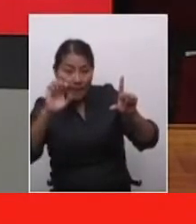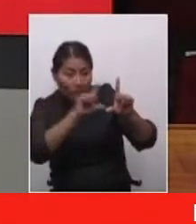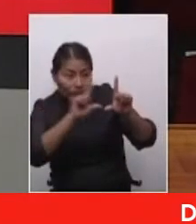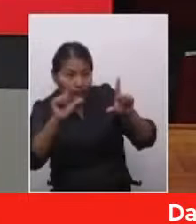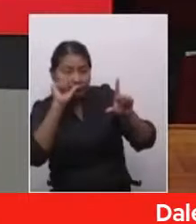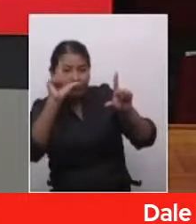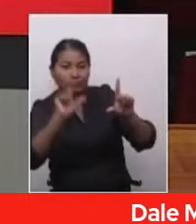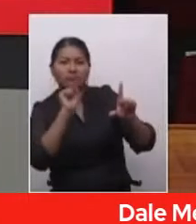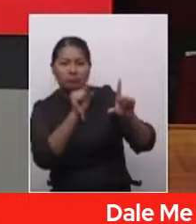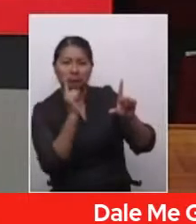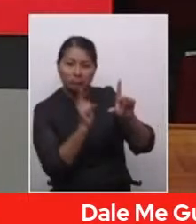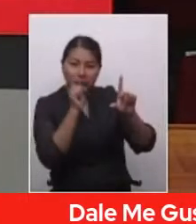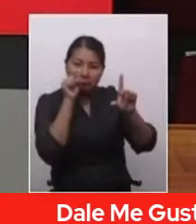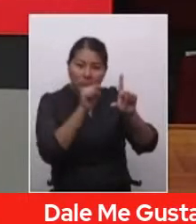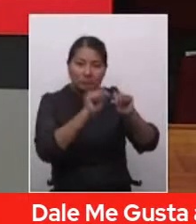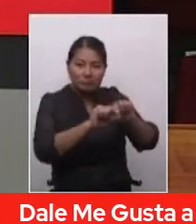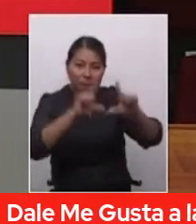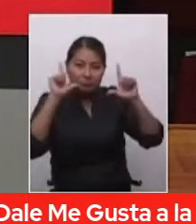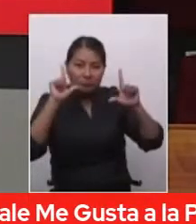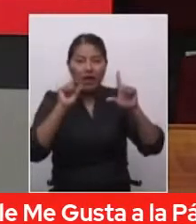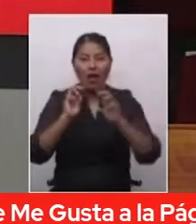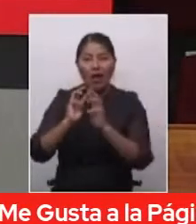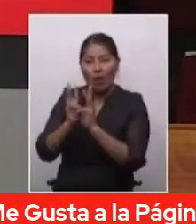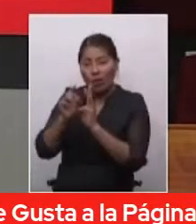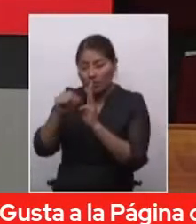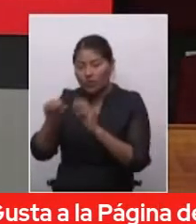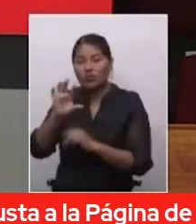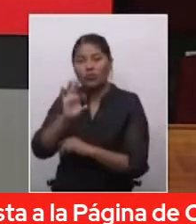votoinformado.jne.gob.pe, y entrar a nuestro chatbox de WhatsApp al